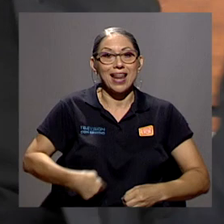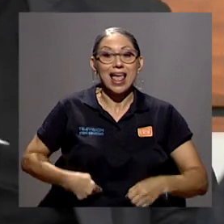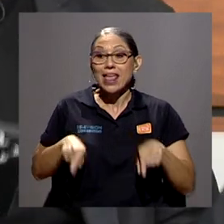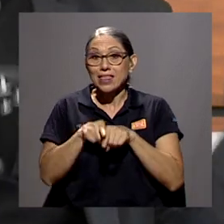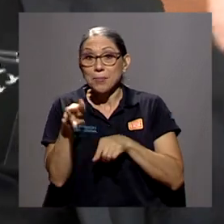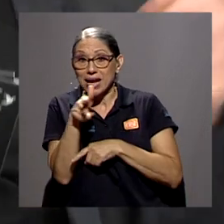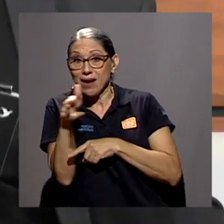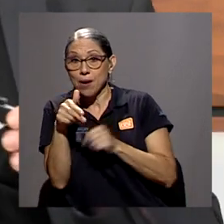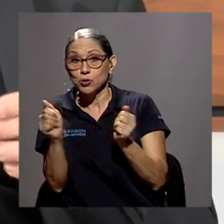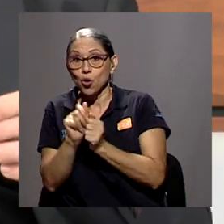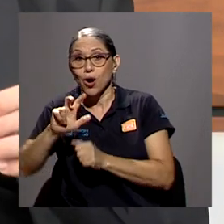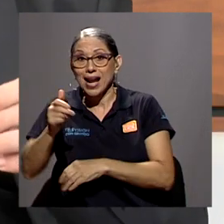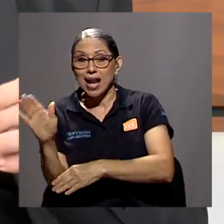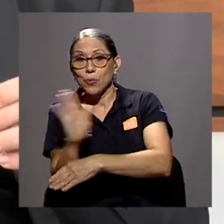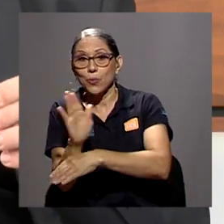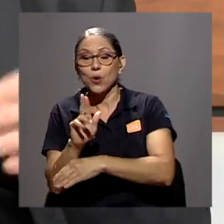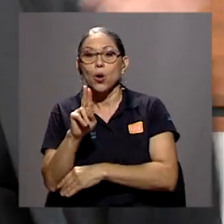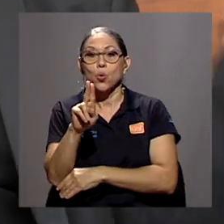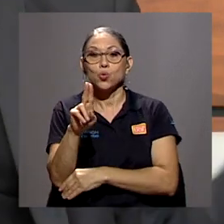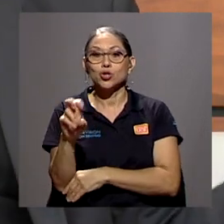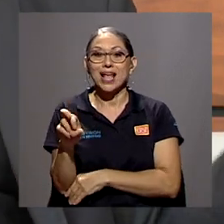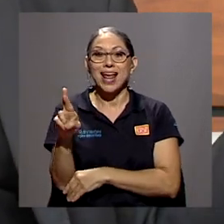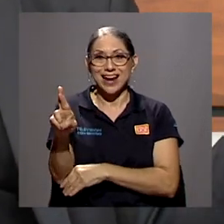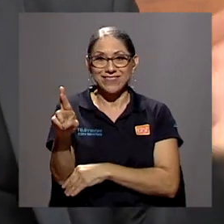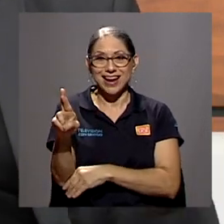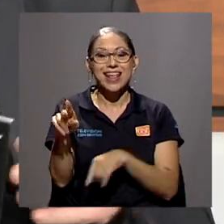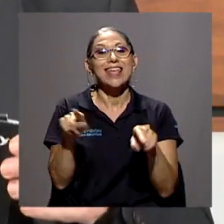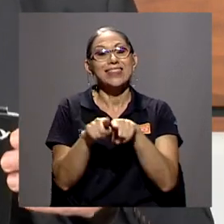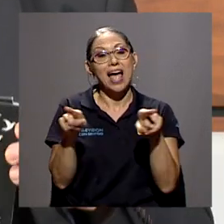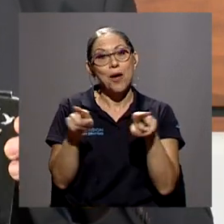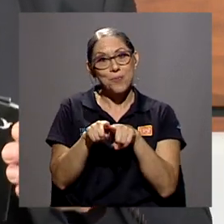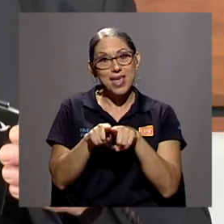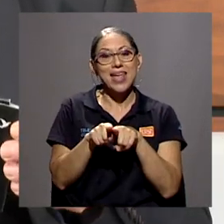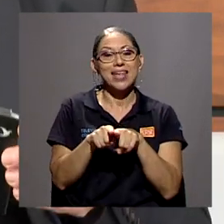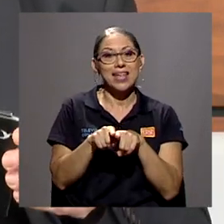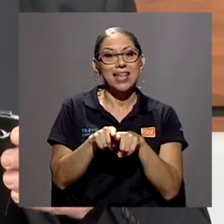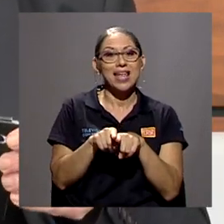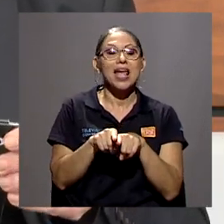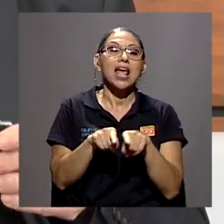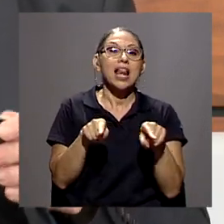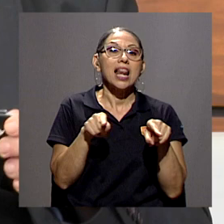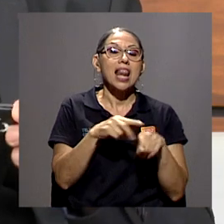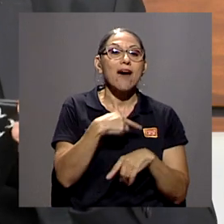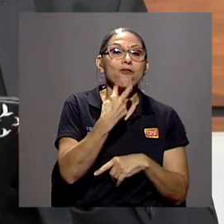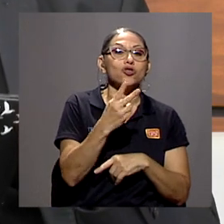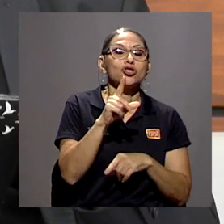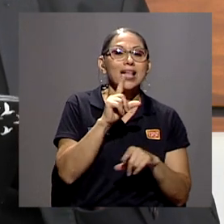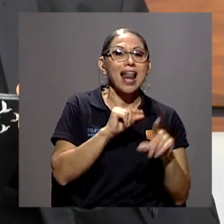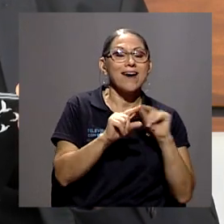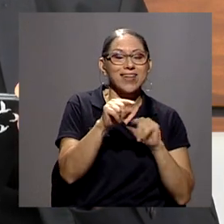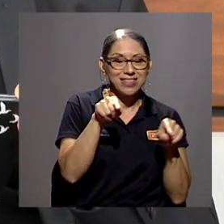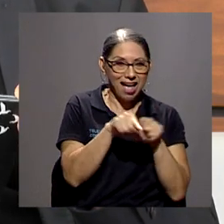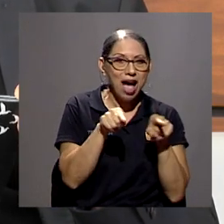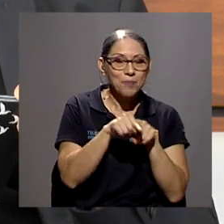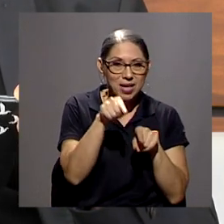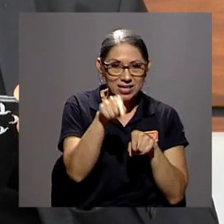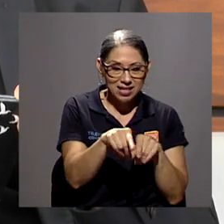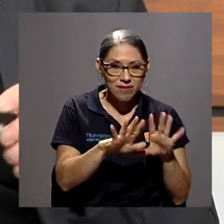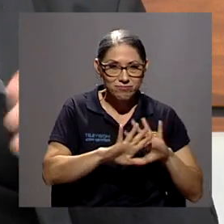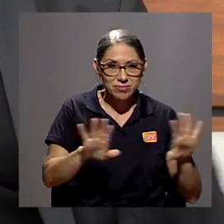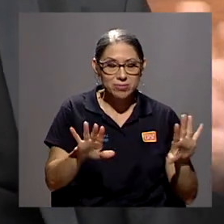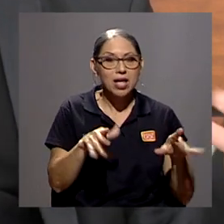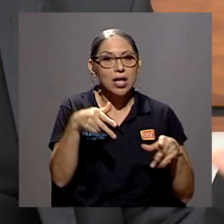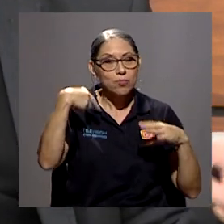ocr junto con él también como así es también está grabada la pieza la voz del ave este y